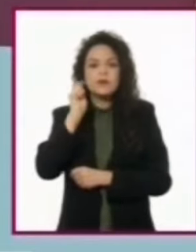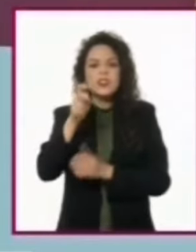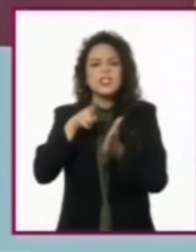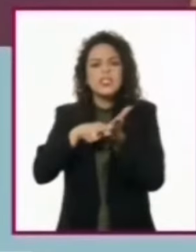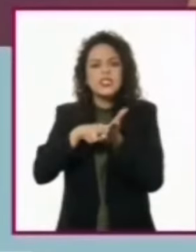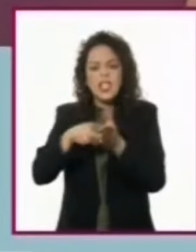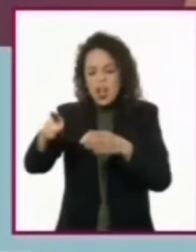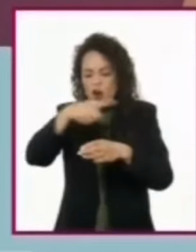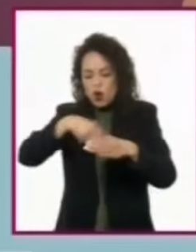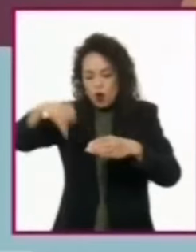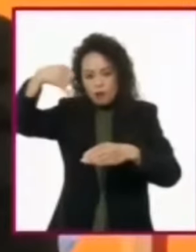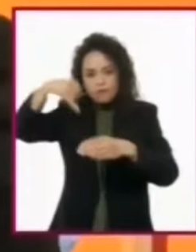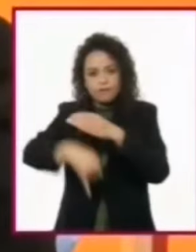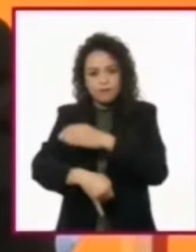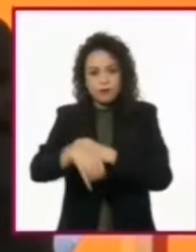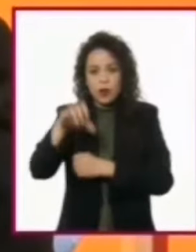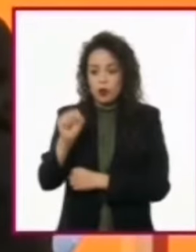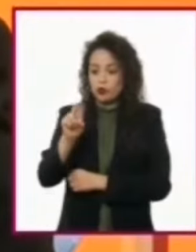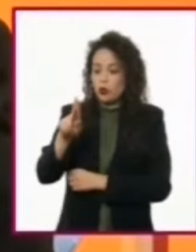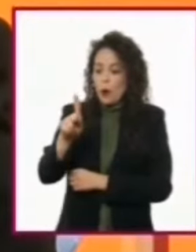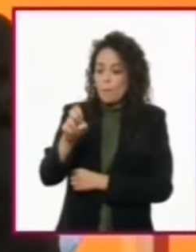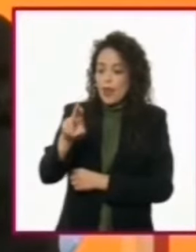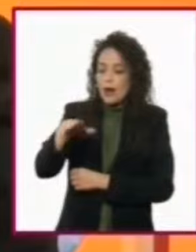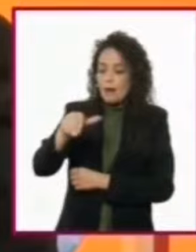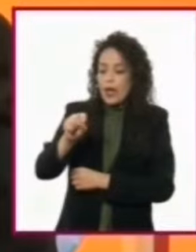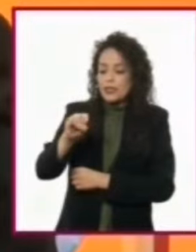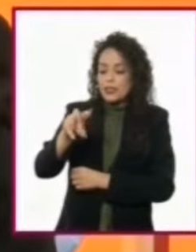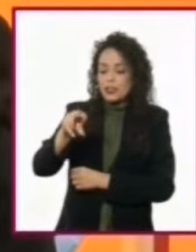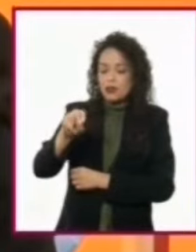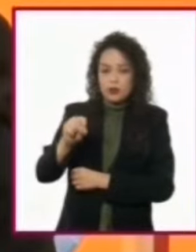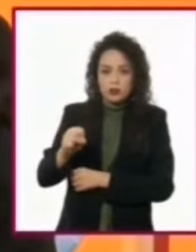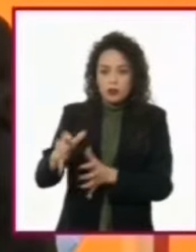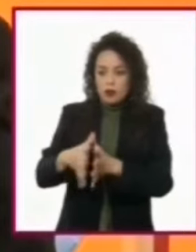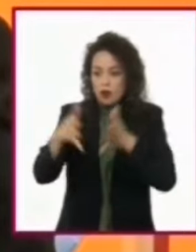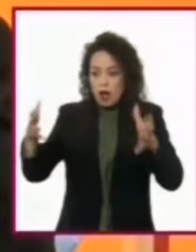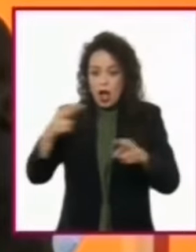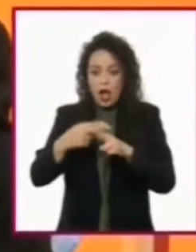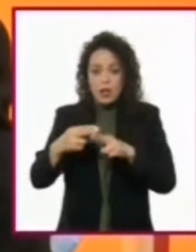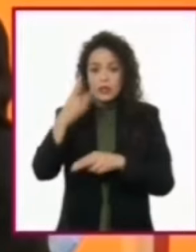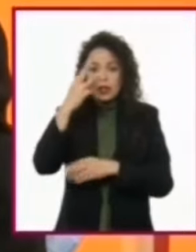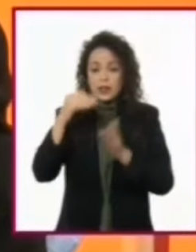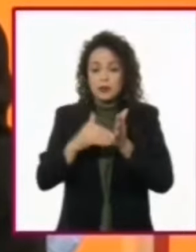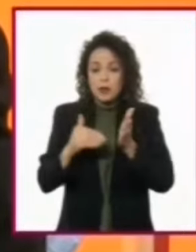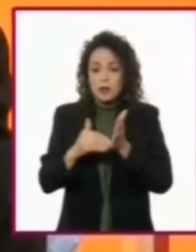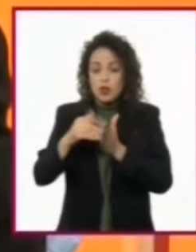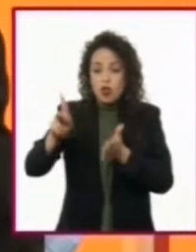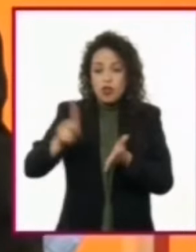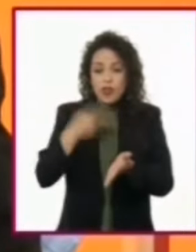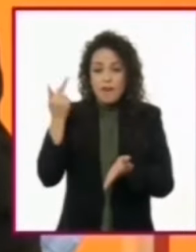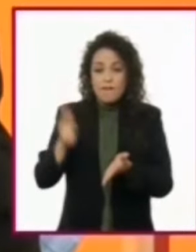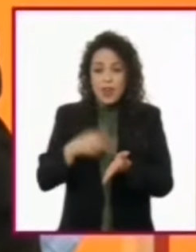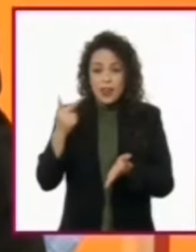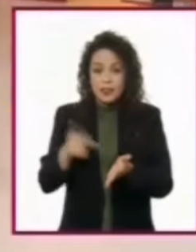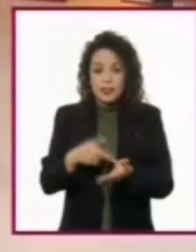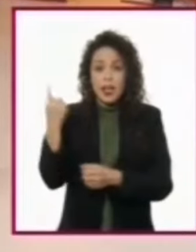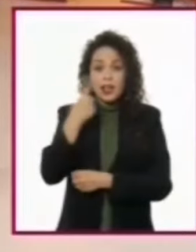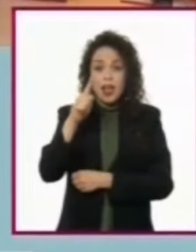negros supermasivos con una masa de hasta 3.000 millones de veces la masa del